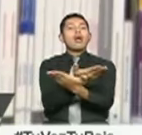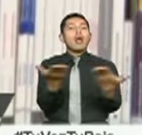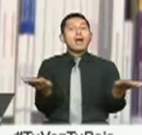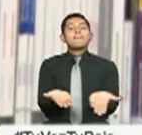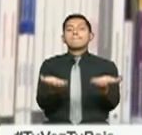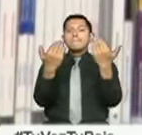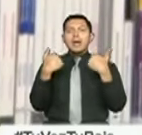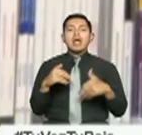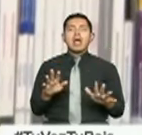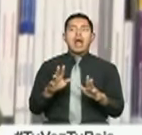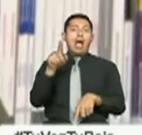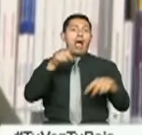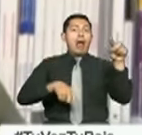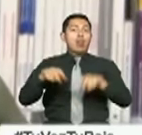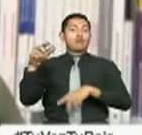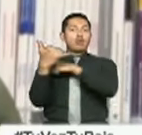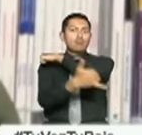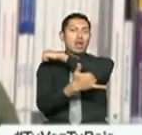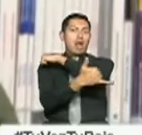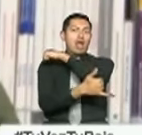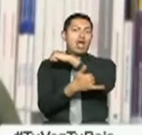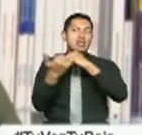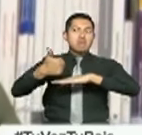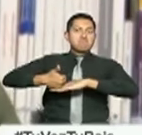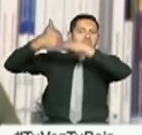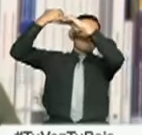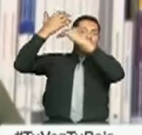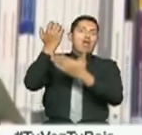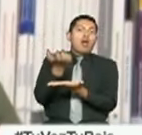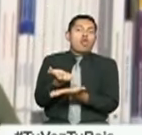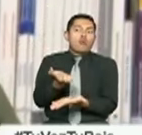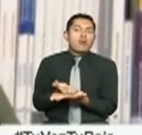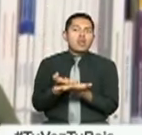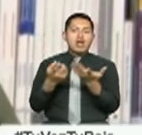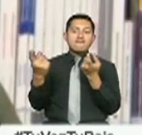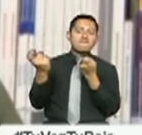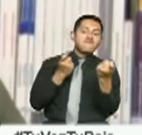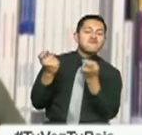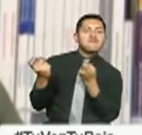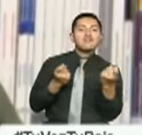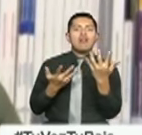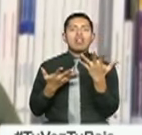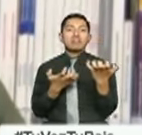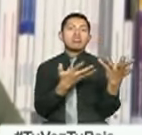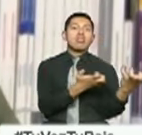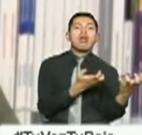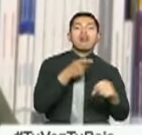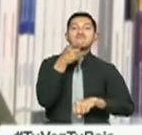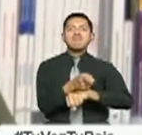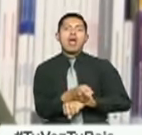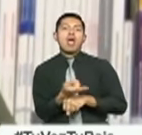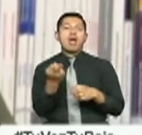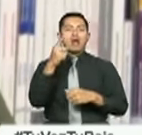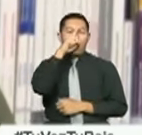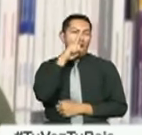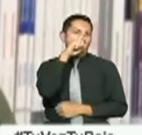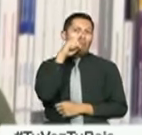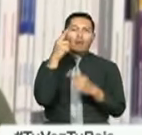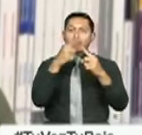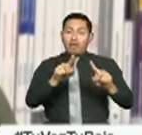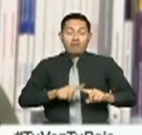el sistema capitalista internacional, las naciones que todavía tienen ambiciones colonialistas,